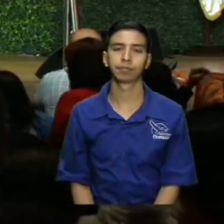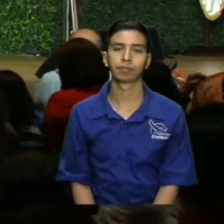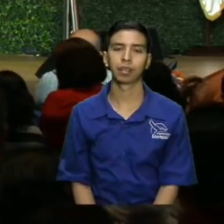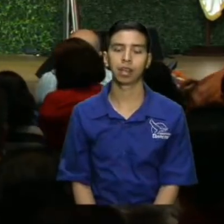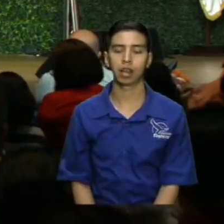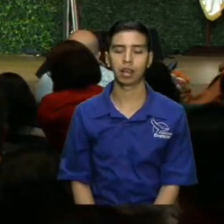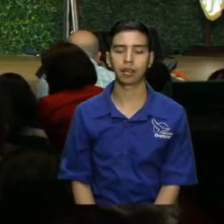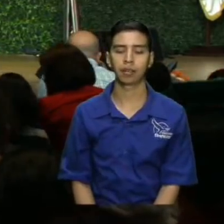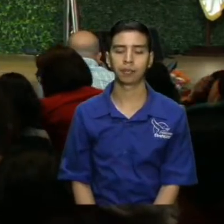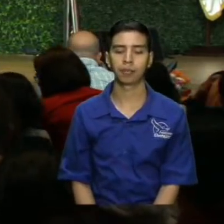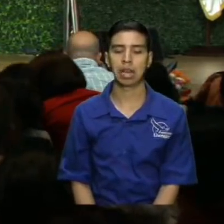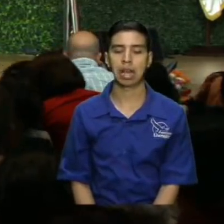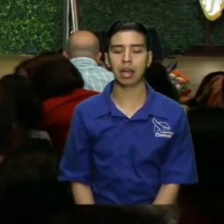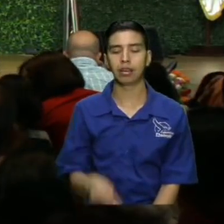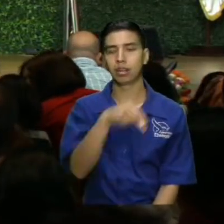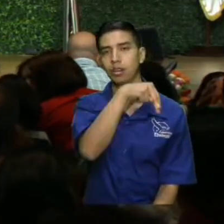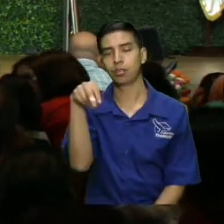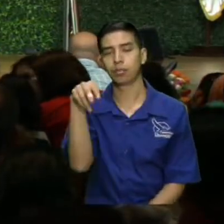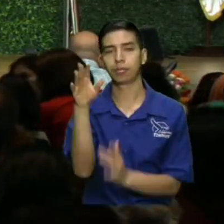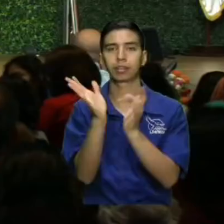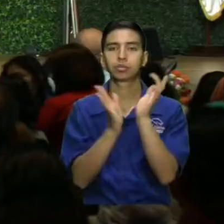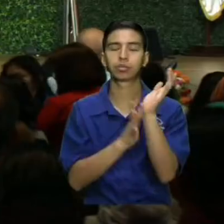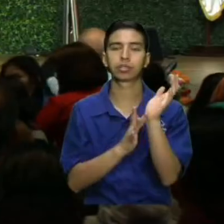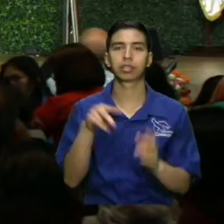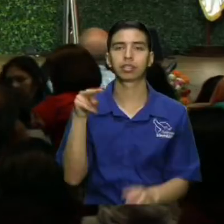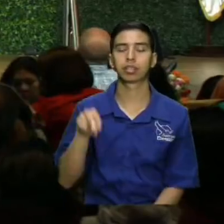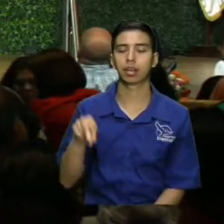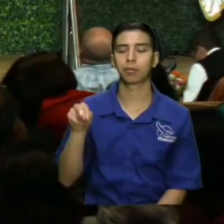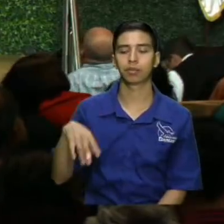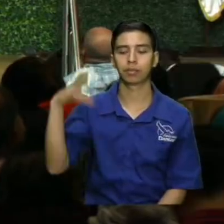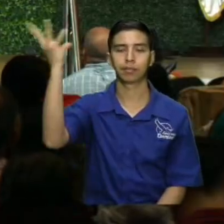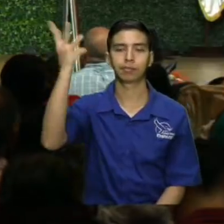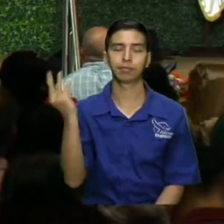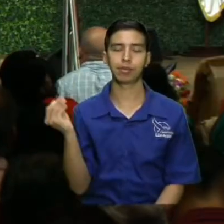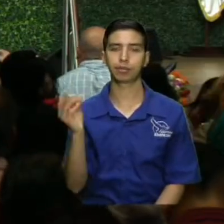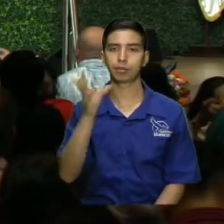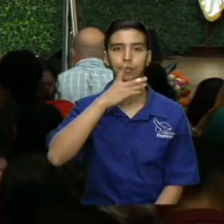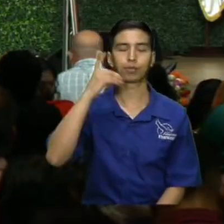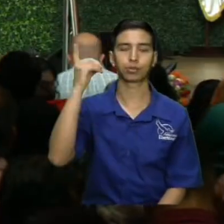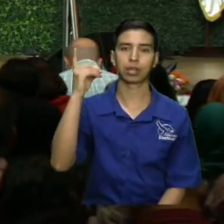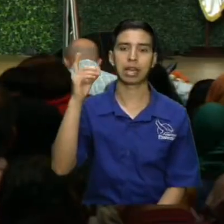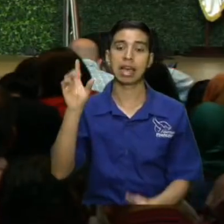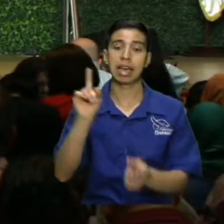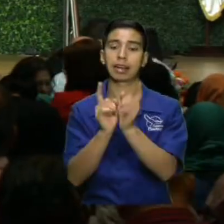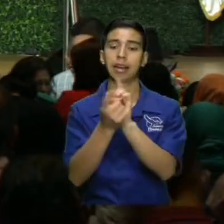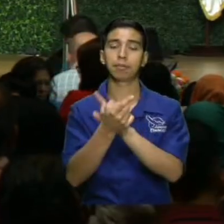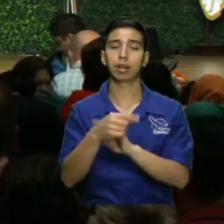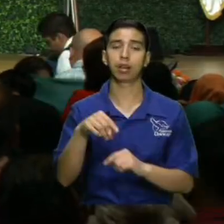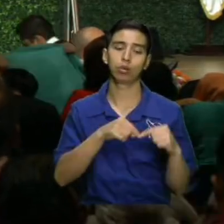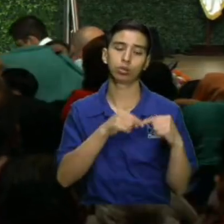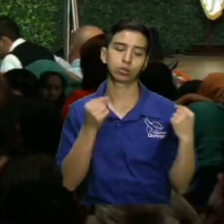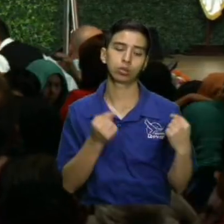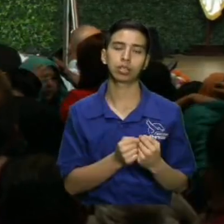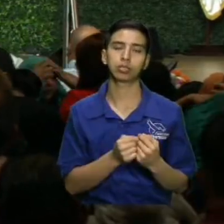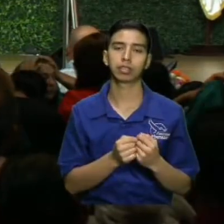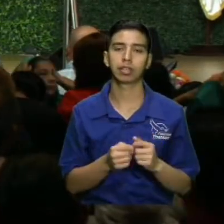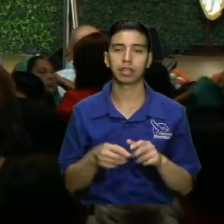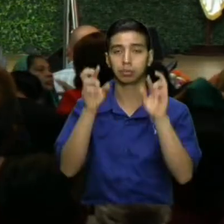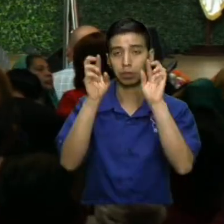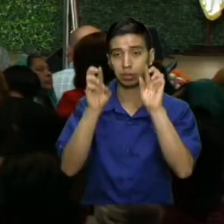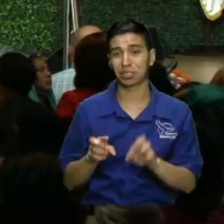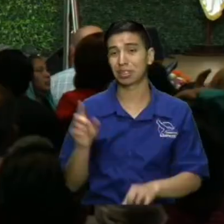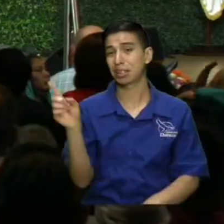En el nombre de Jesús, necesitamos que el Espíritu de Dios toque los corazones como tocó los nuestros, de aquellos que